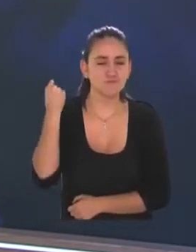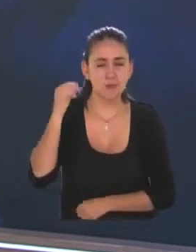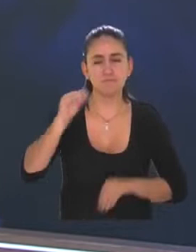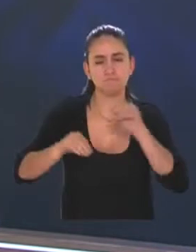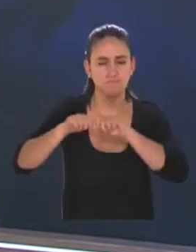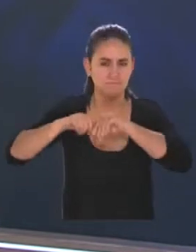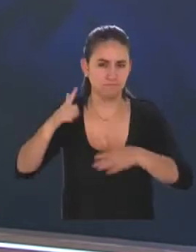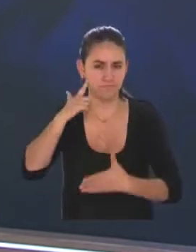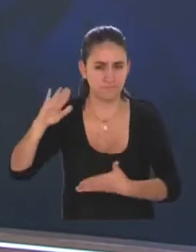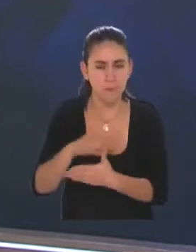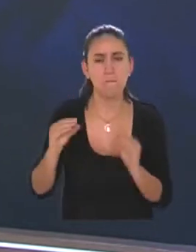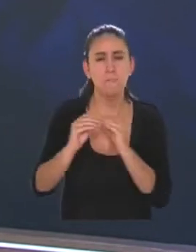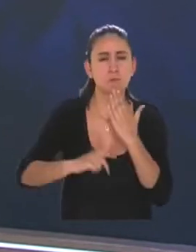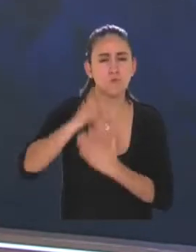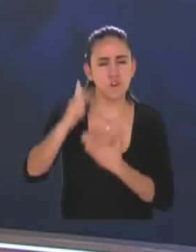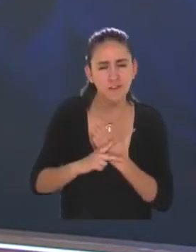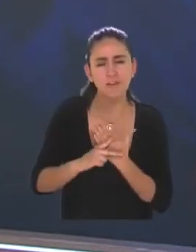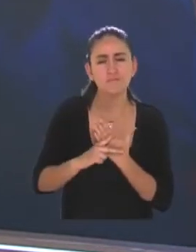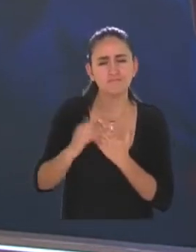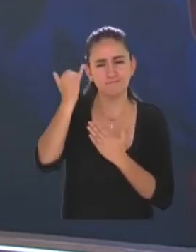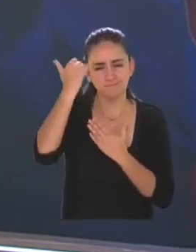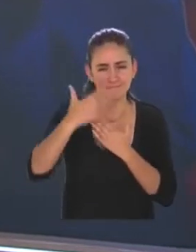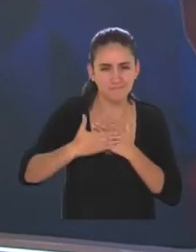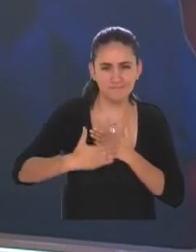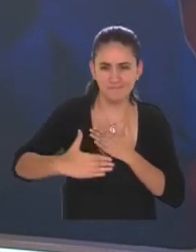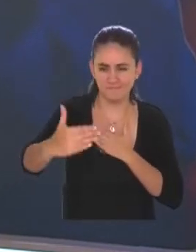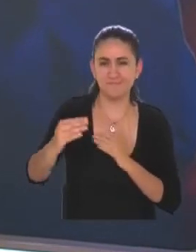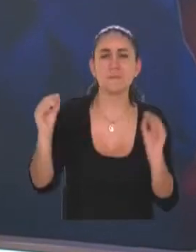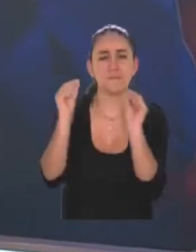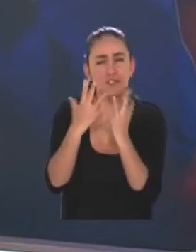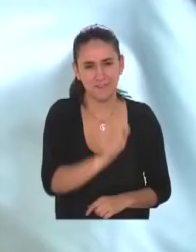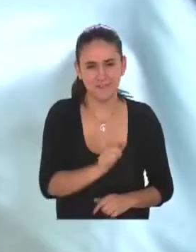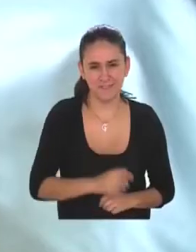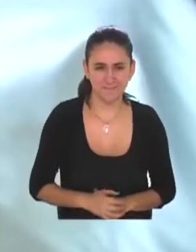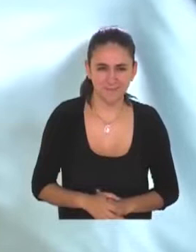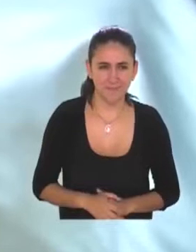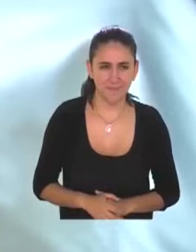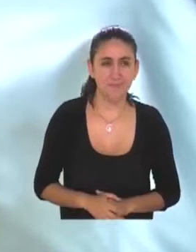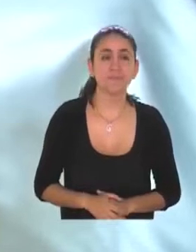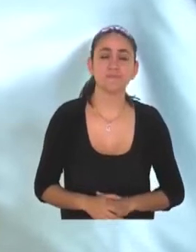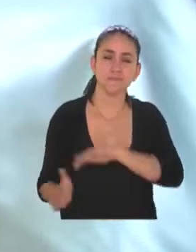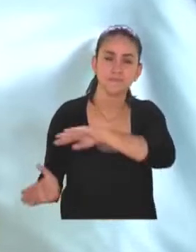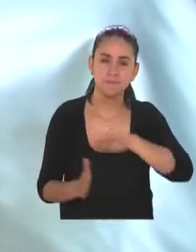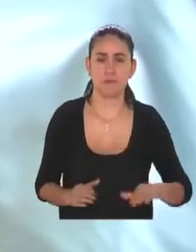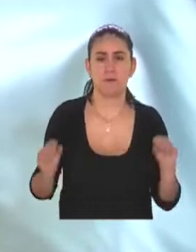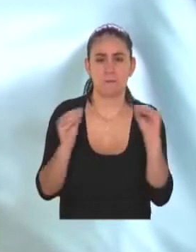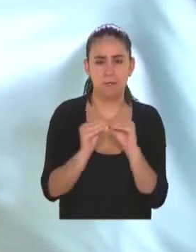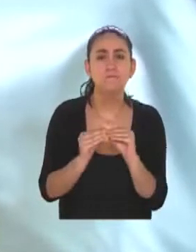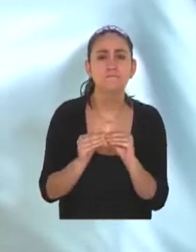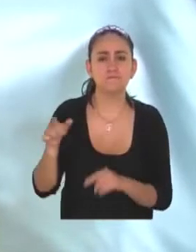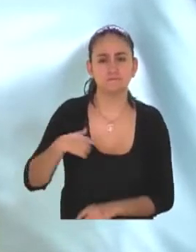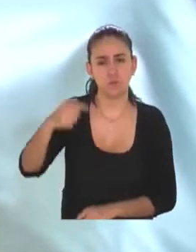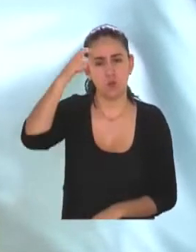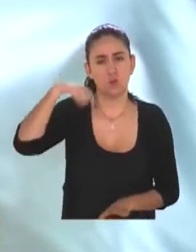pero también sobre esos proyectos musicales que aún le faltan por realizar. Y cambiamos de tema porque el